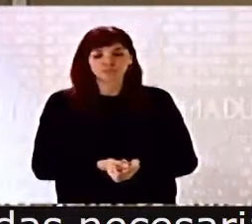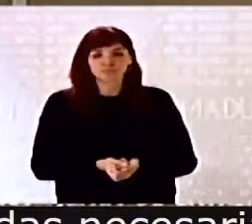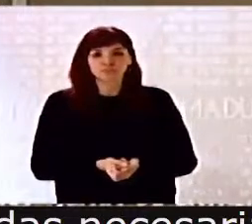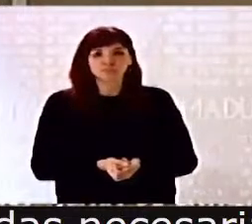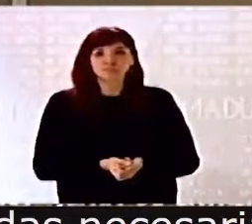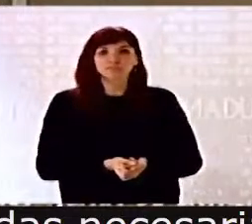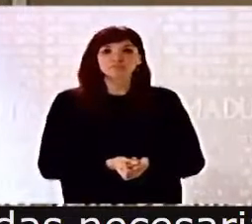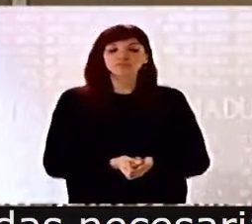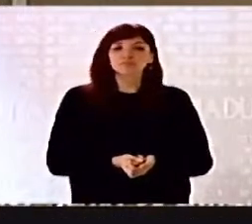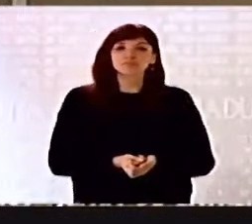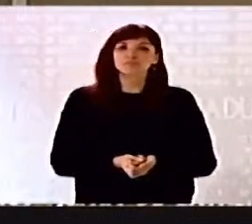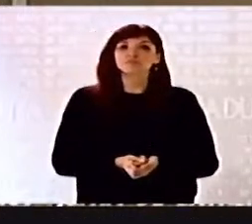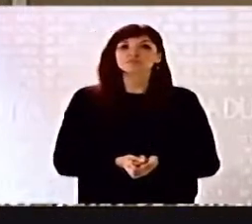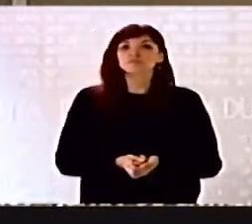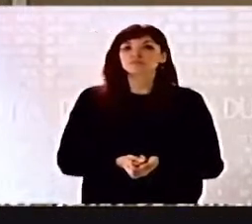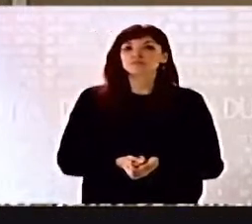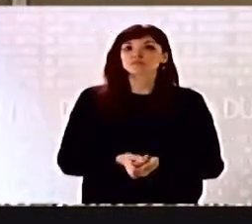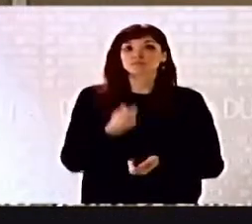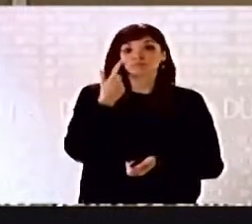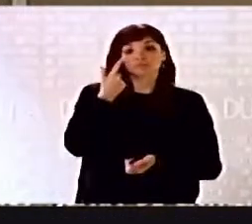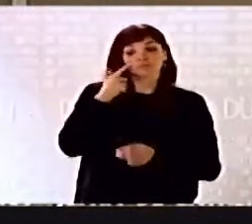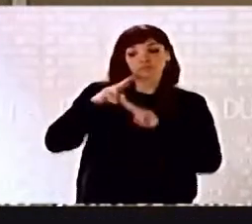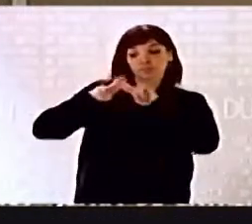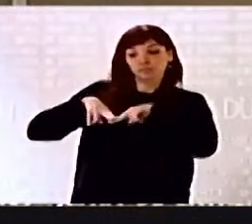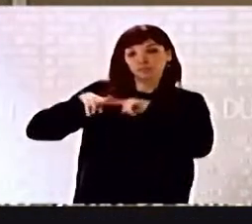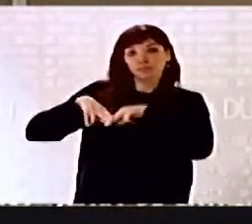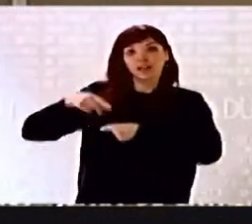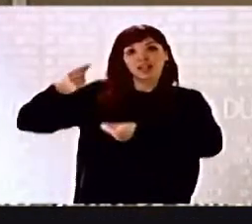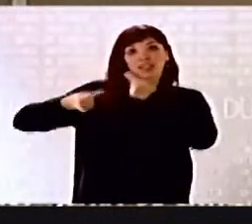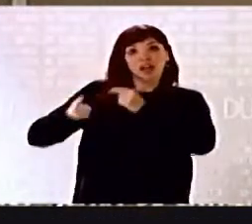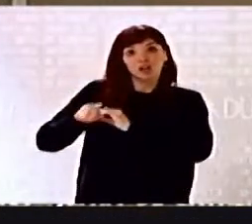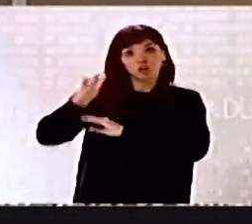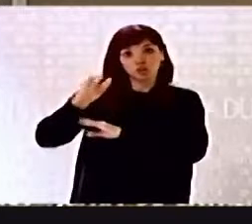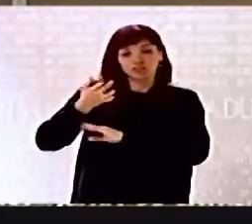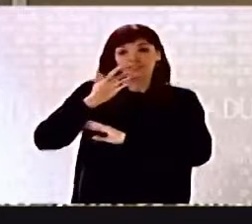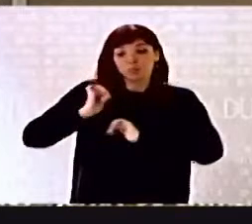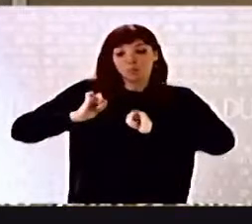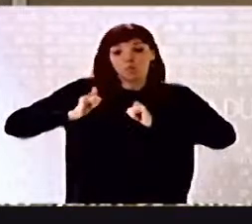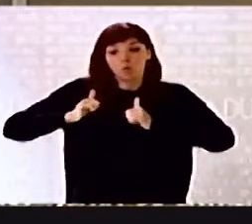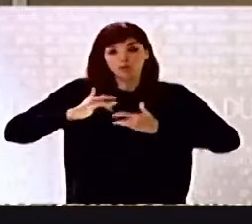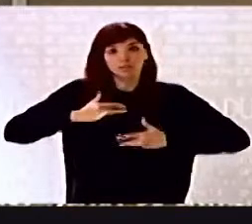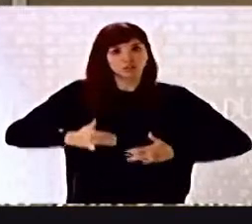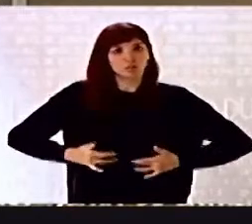Si nos vamos a los datos con fecha de inicio de síntomas,